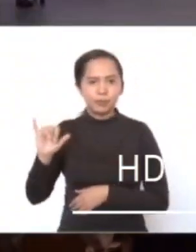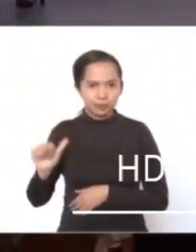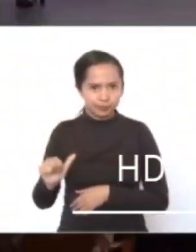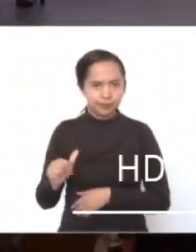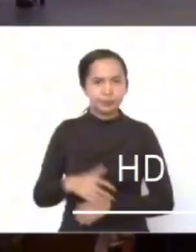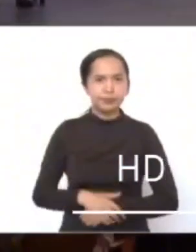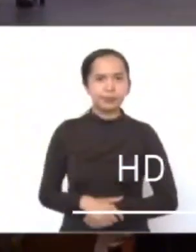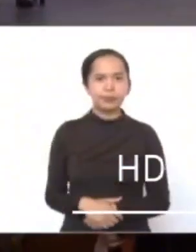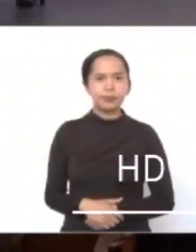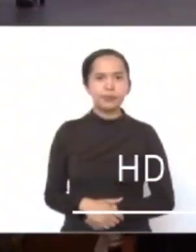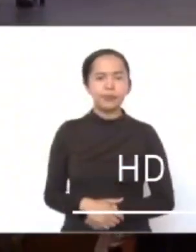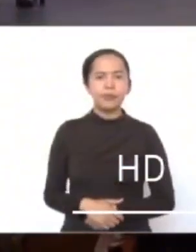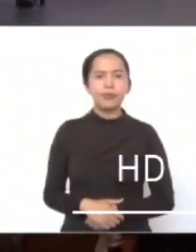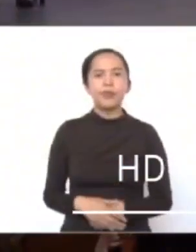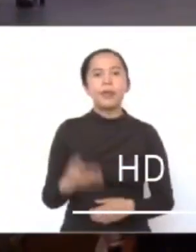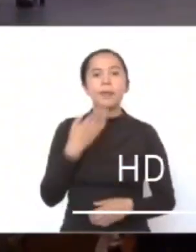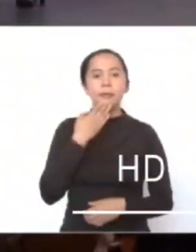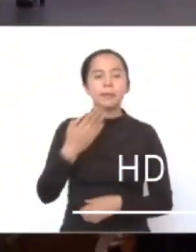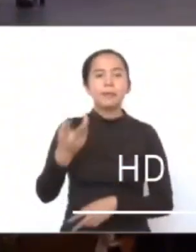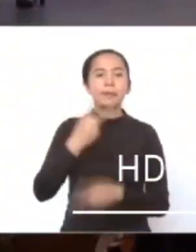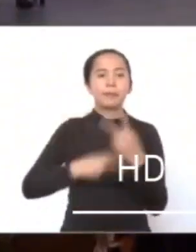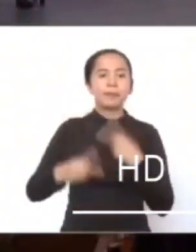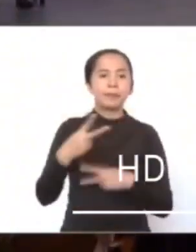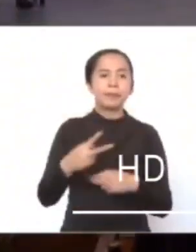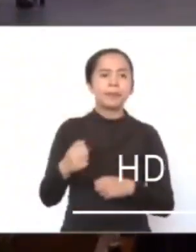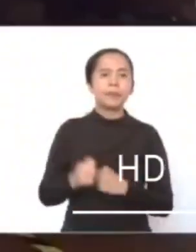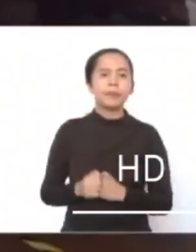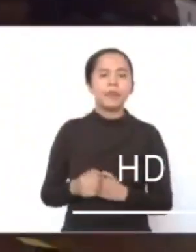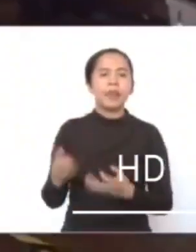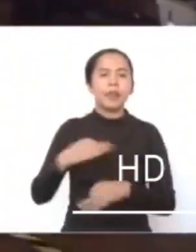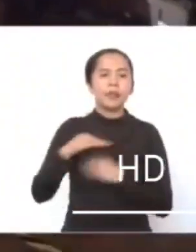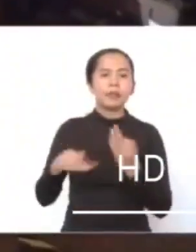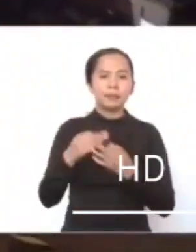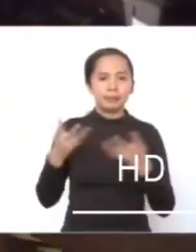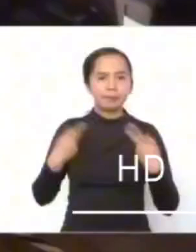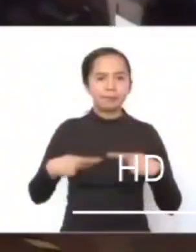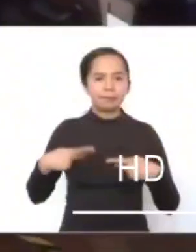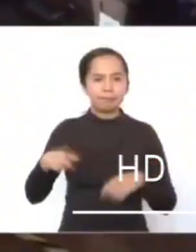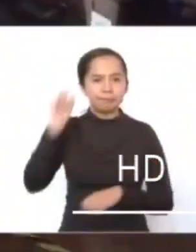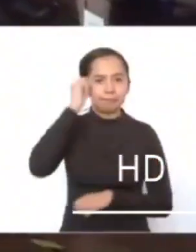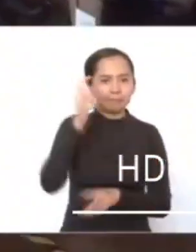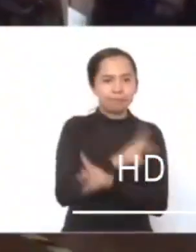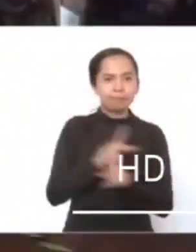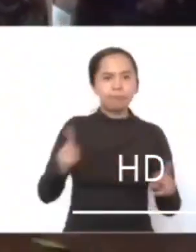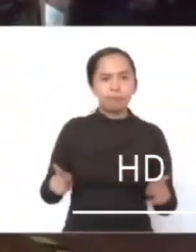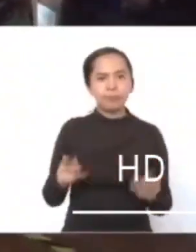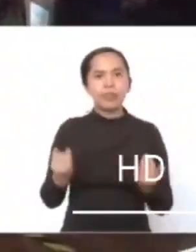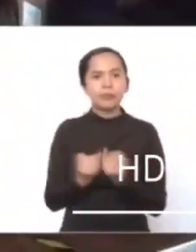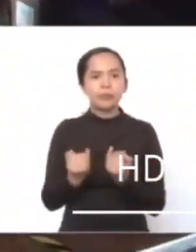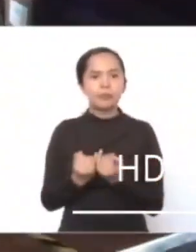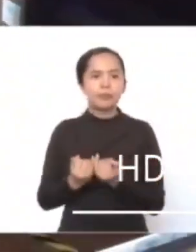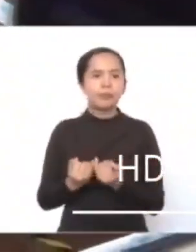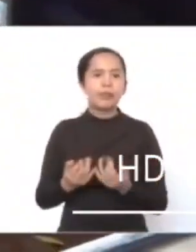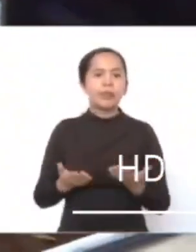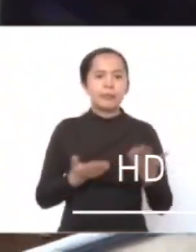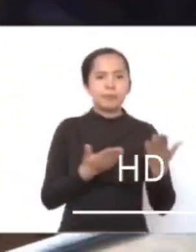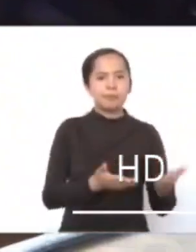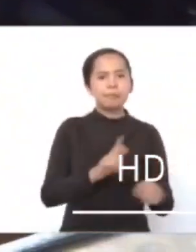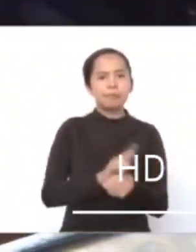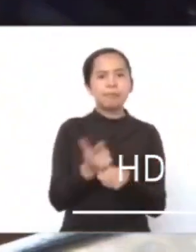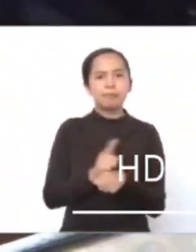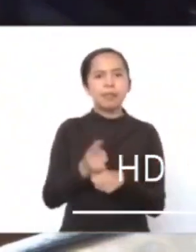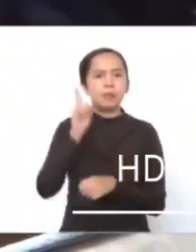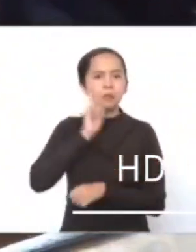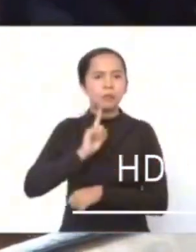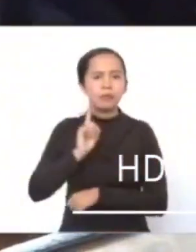Guerrero. Damos la más cordial bienvenida a todas las personas servidoras públicas que nos acompañan. También nos acompaña la